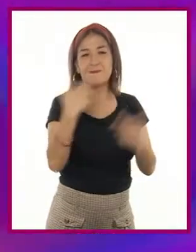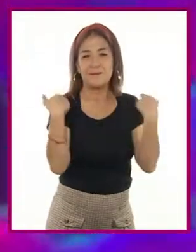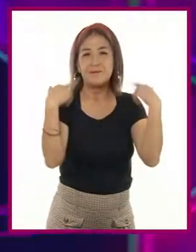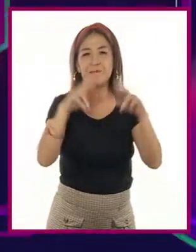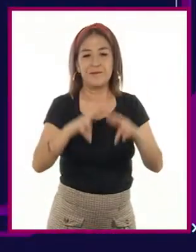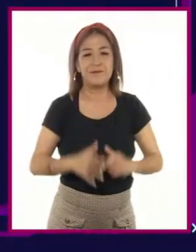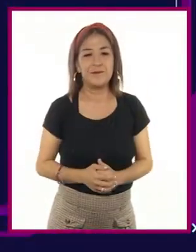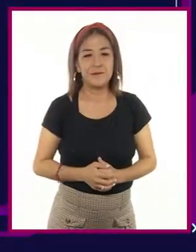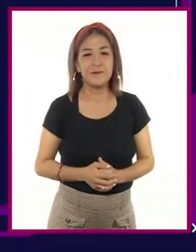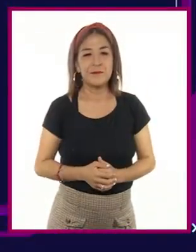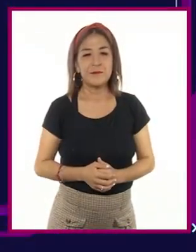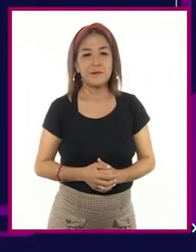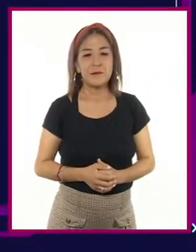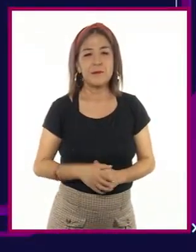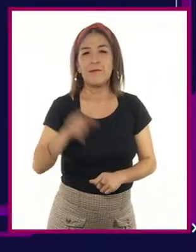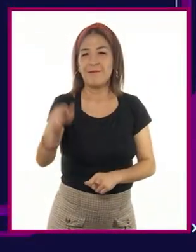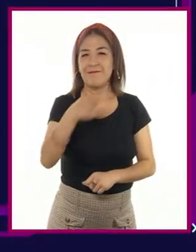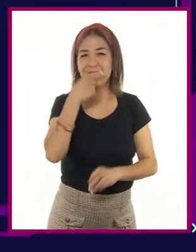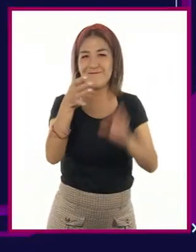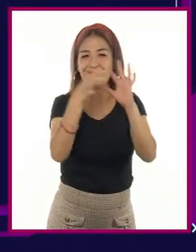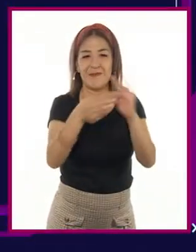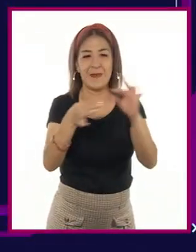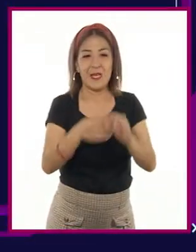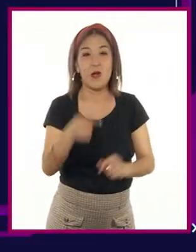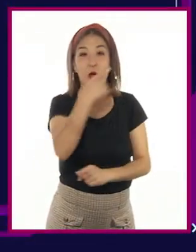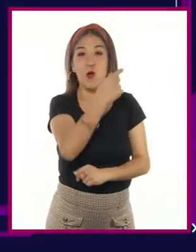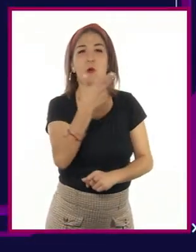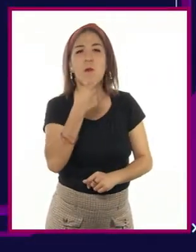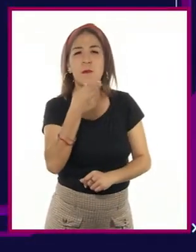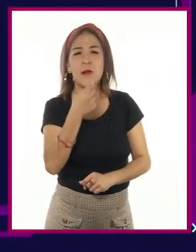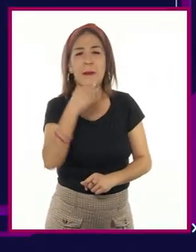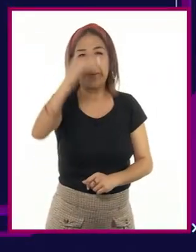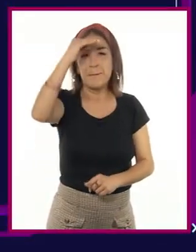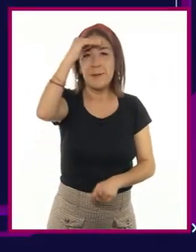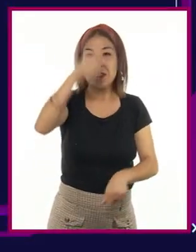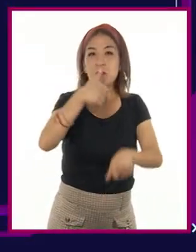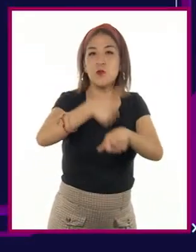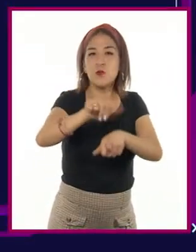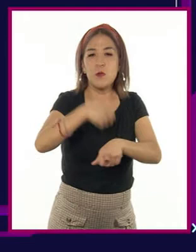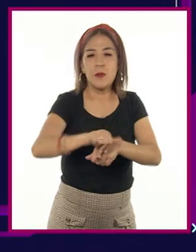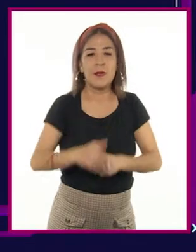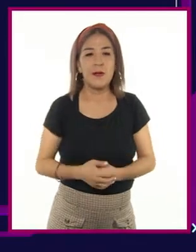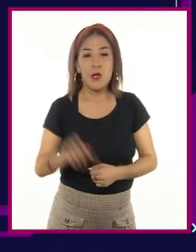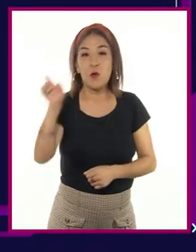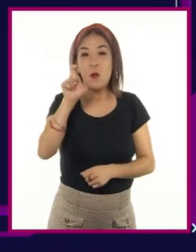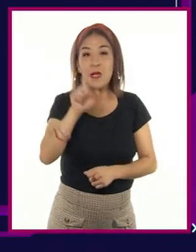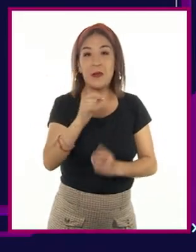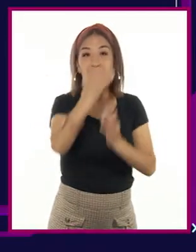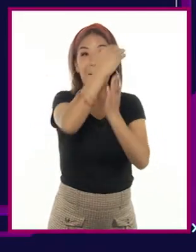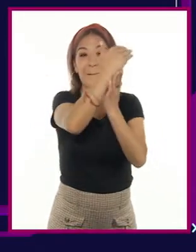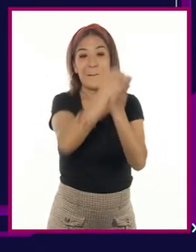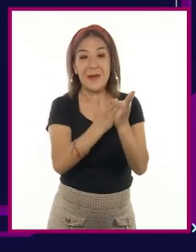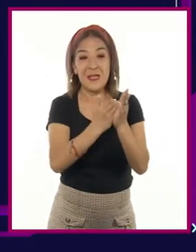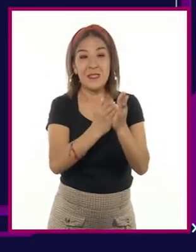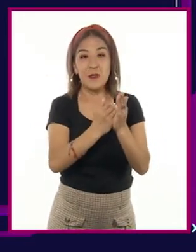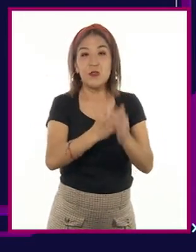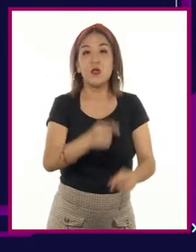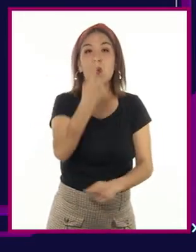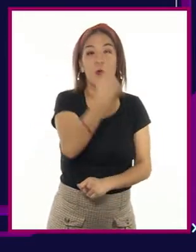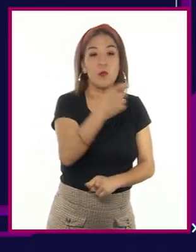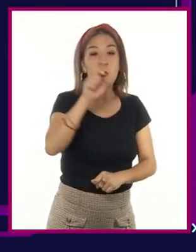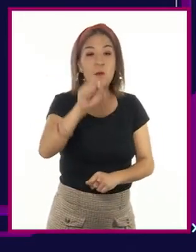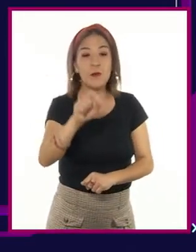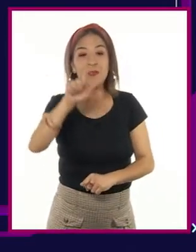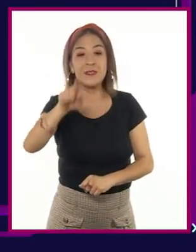la situación dice roberto piensa en un número cuando le disminuye 1.75